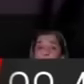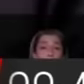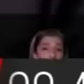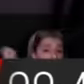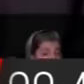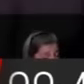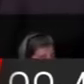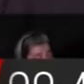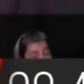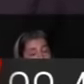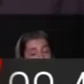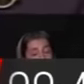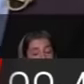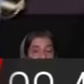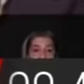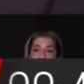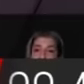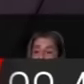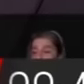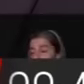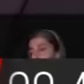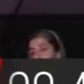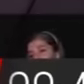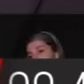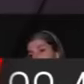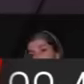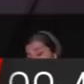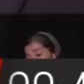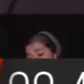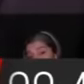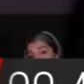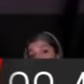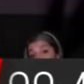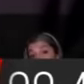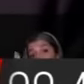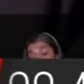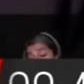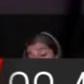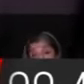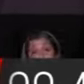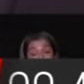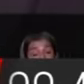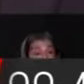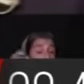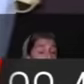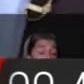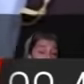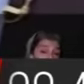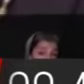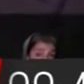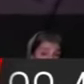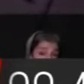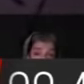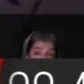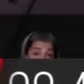Yo la verdad es que no sé si algún juez, espero que lo hayas denunciado en el Consejo de la Magistratura, si algún juez liberó a un delincuente en